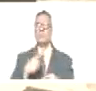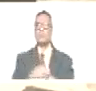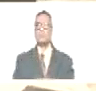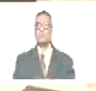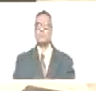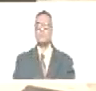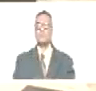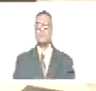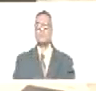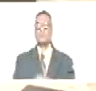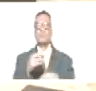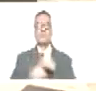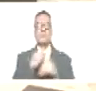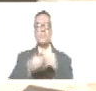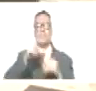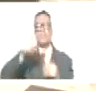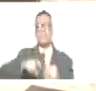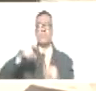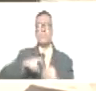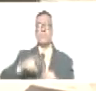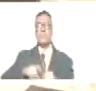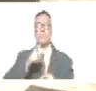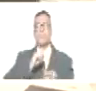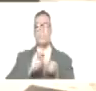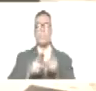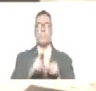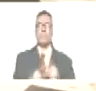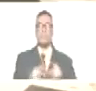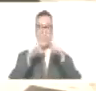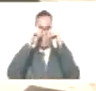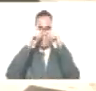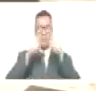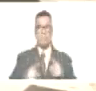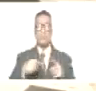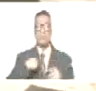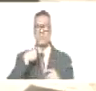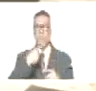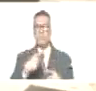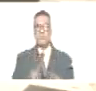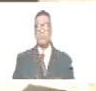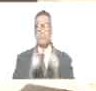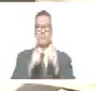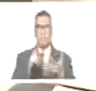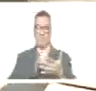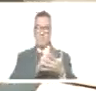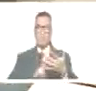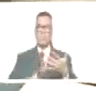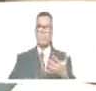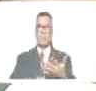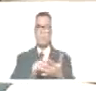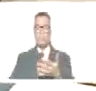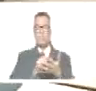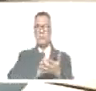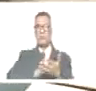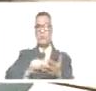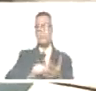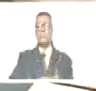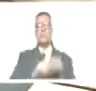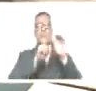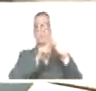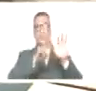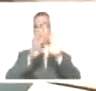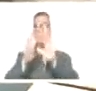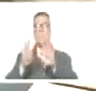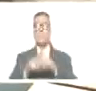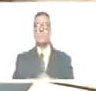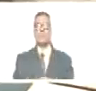hace necesario tomar alguna decisión. Y pido, si usted me permite, que se lea el artículo 79 del